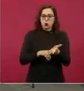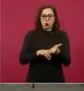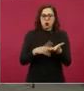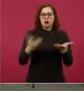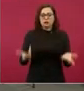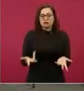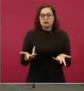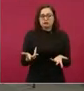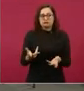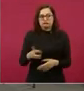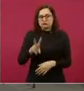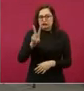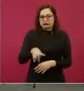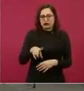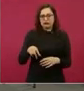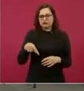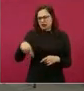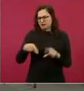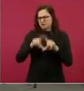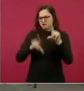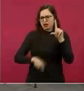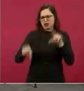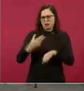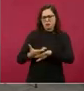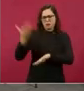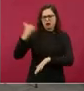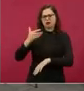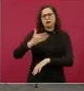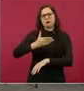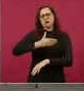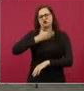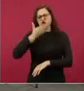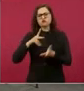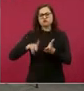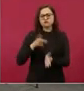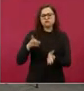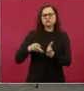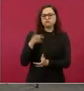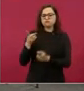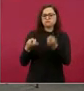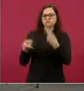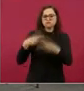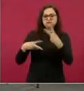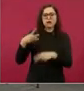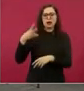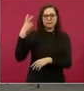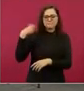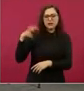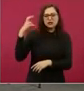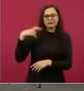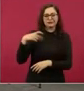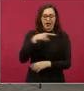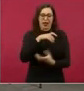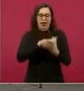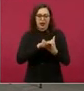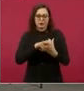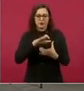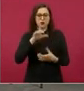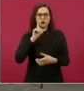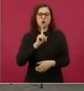México como alguien que ha visitado en muchas ocasiones el país porque su esposa es mexicana